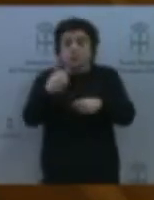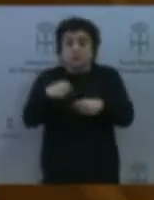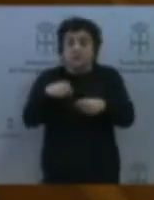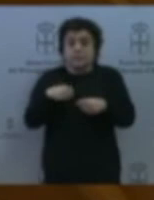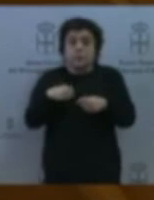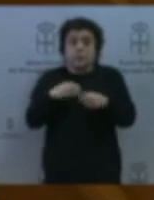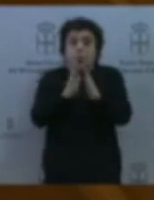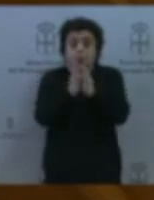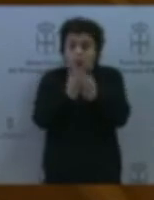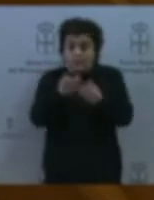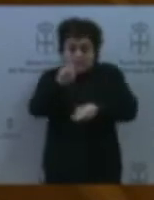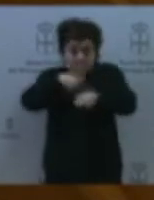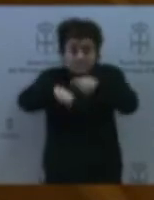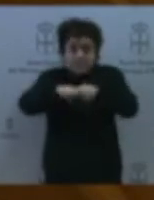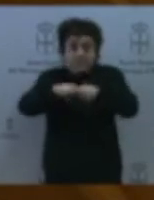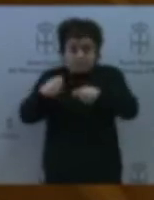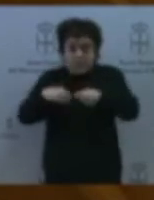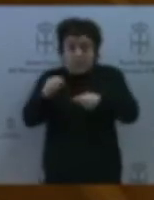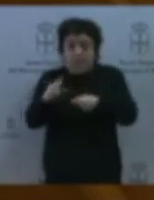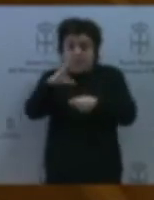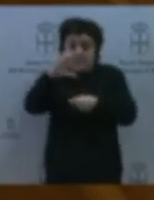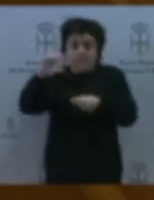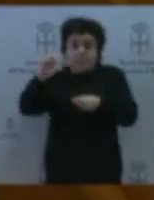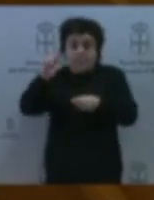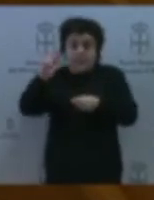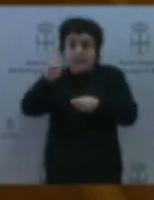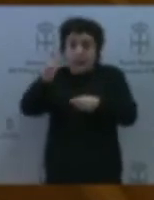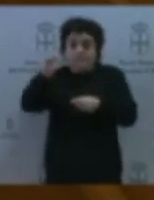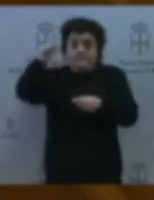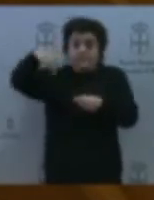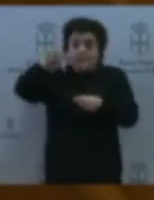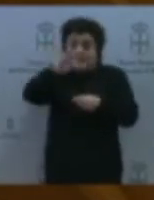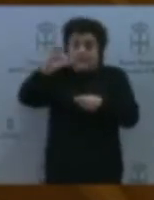va por ahí, señor Ripa. Y créame, el movimiento mecanoclasta